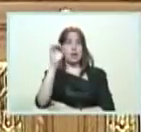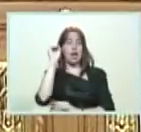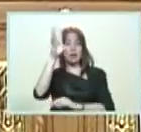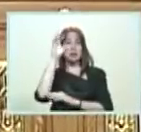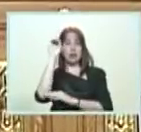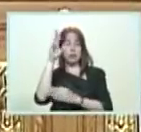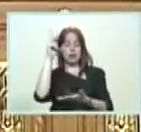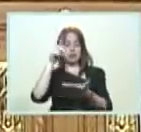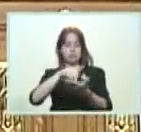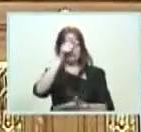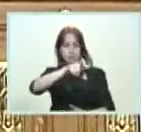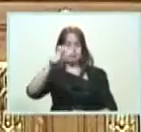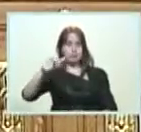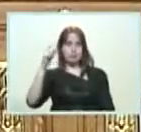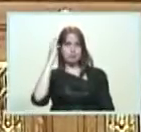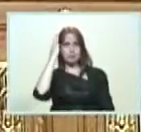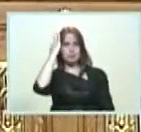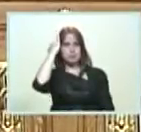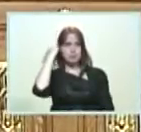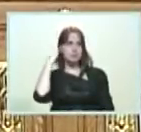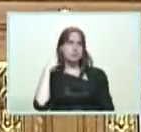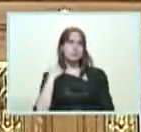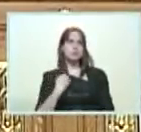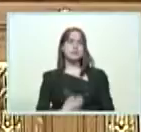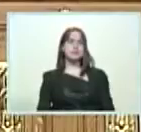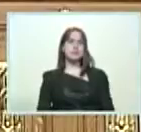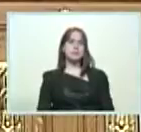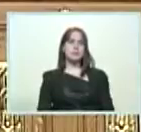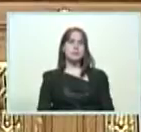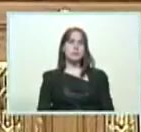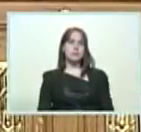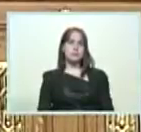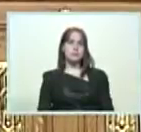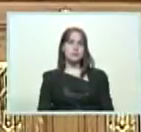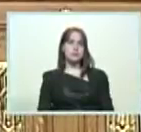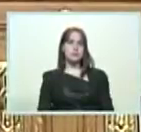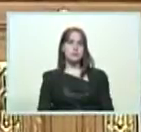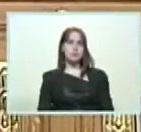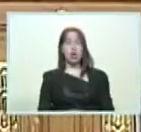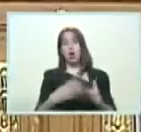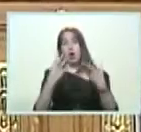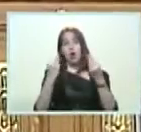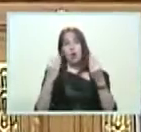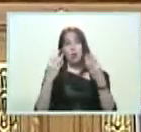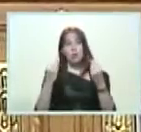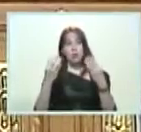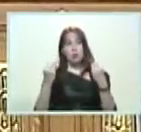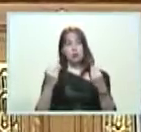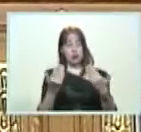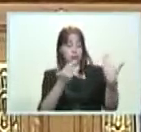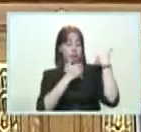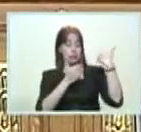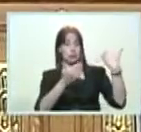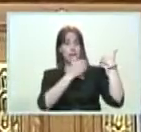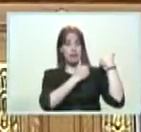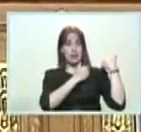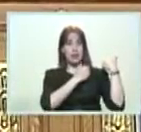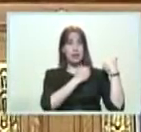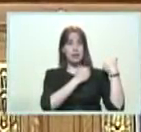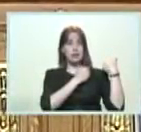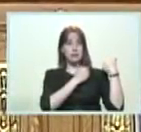asambleístas, 545 constituyentes. Son muchas las tareas, como así lo dijimos,